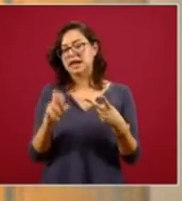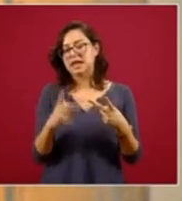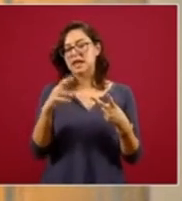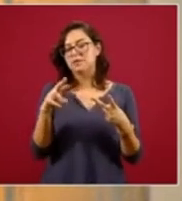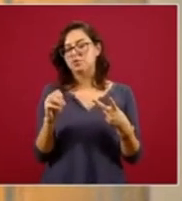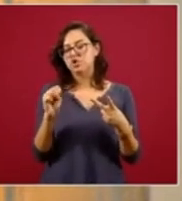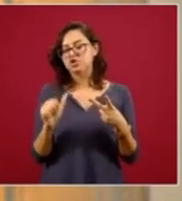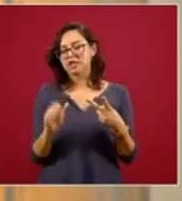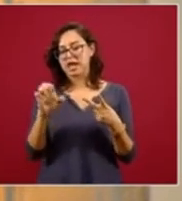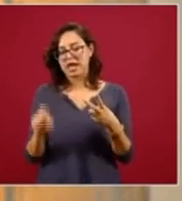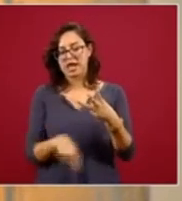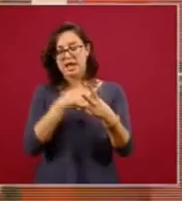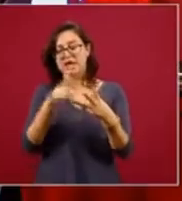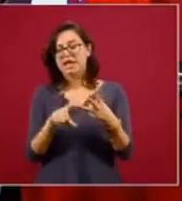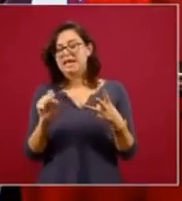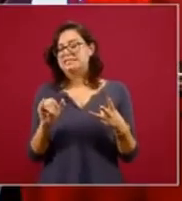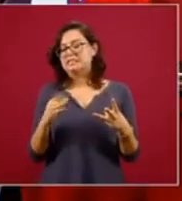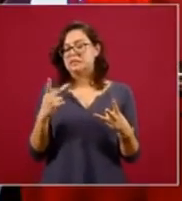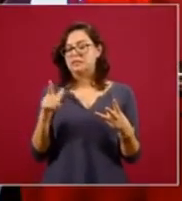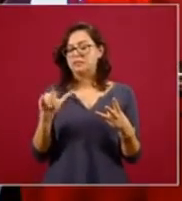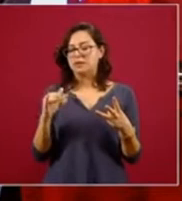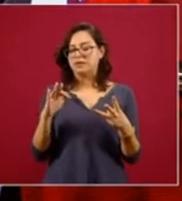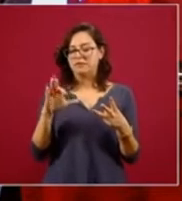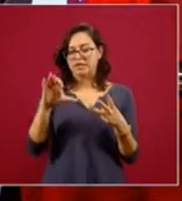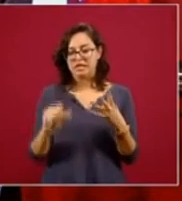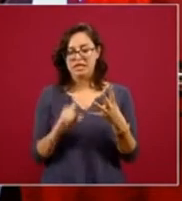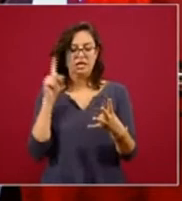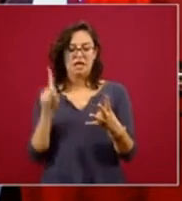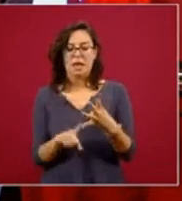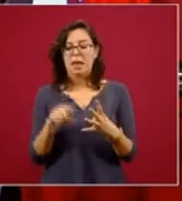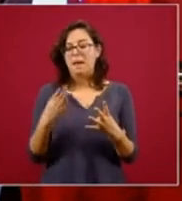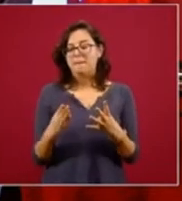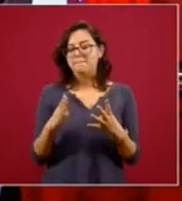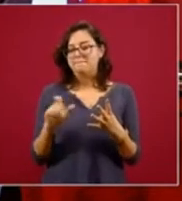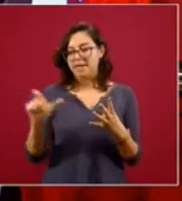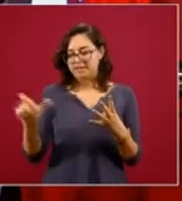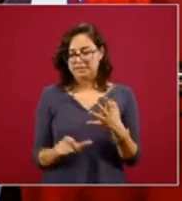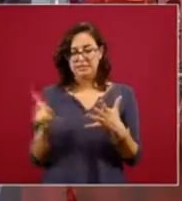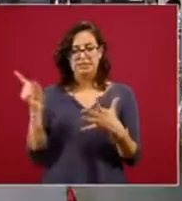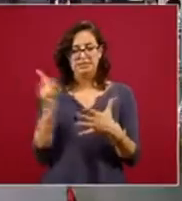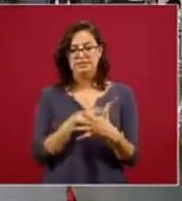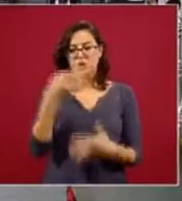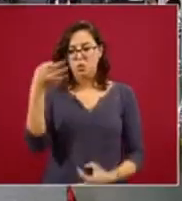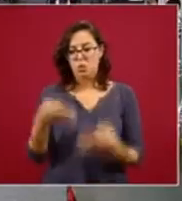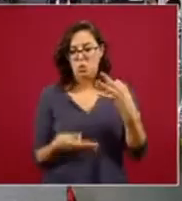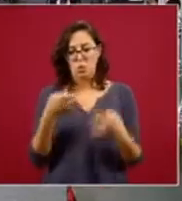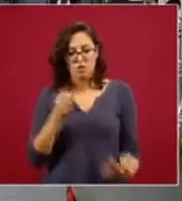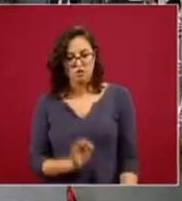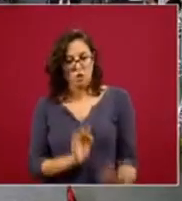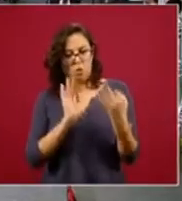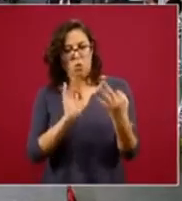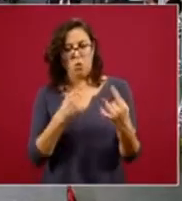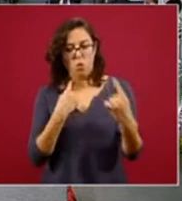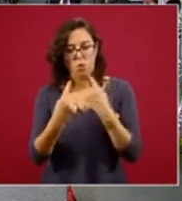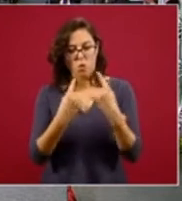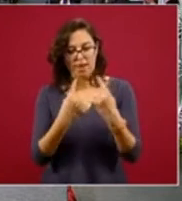Simplificación de Cargas, Simplifica, Ventanilla de Construcción Simplificada, BEX, y Juicios Orales Mercantiles. Administra